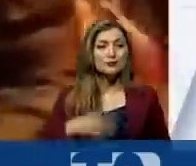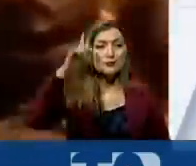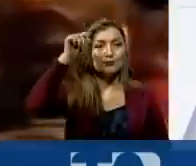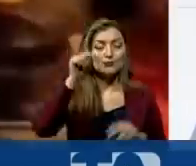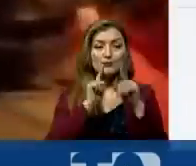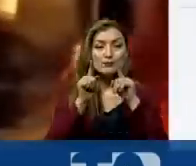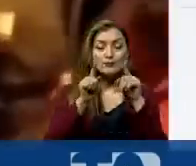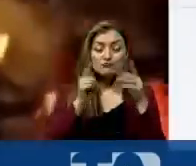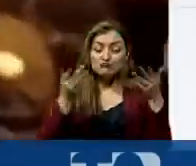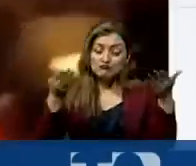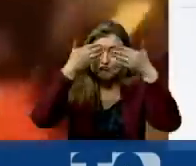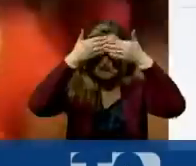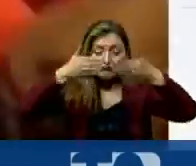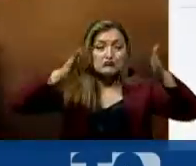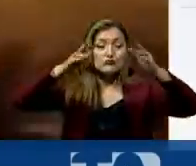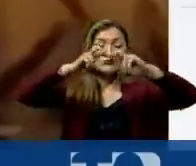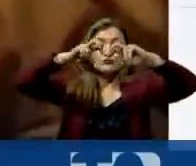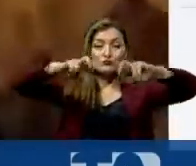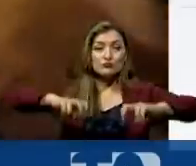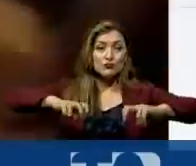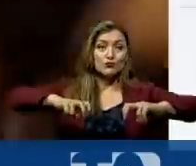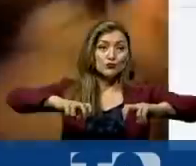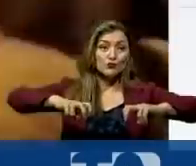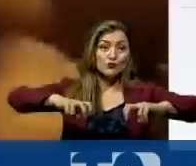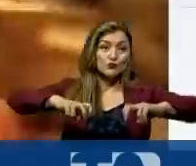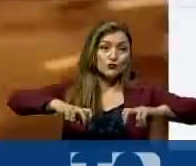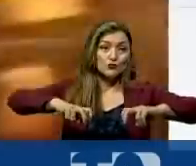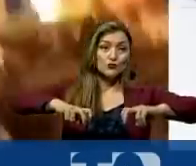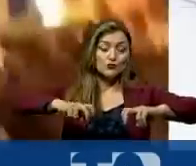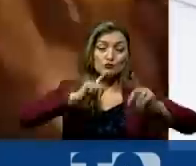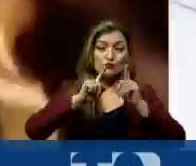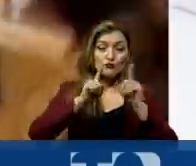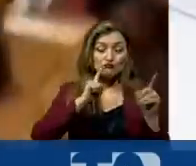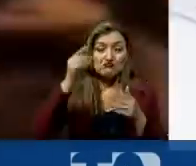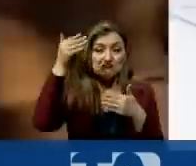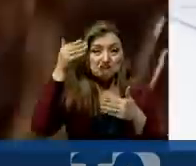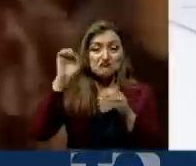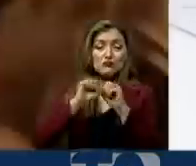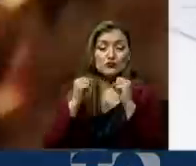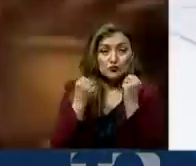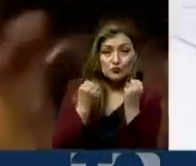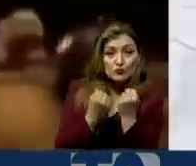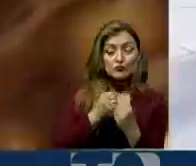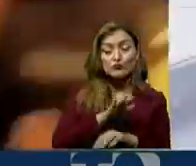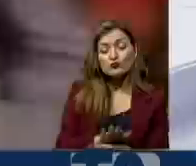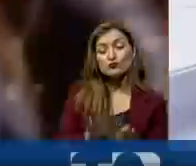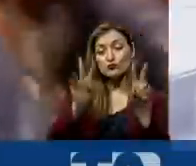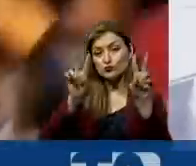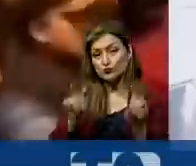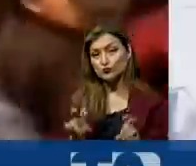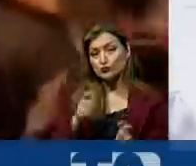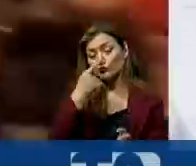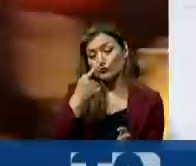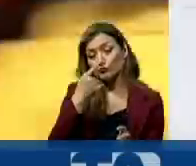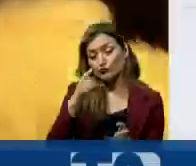nosotros podemos sentarnos a dialogar con todos los sectores políticos y sociales pero sobre temas que son